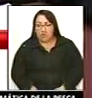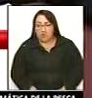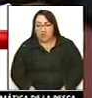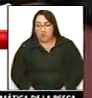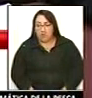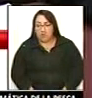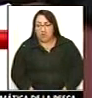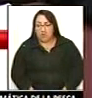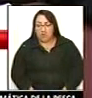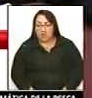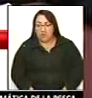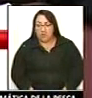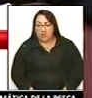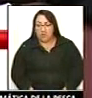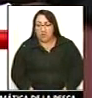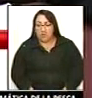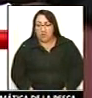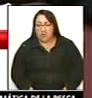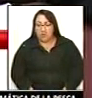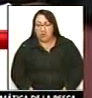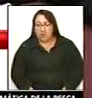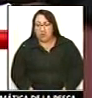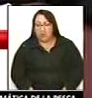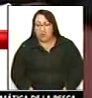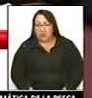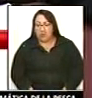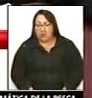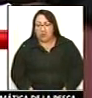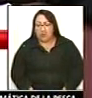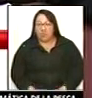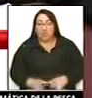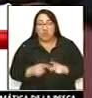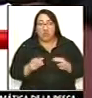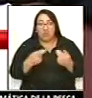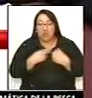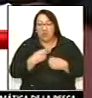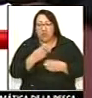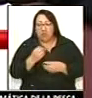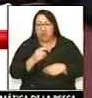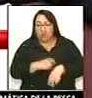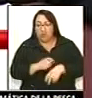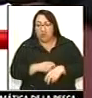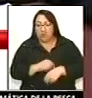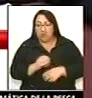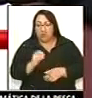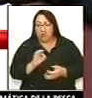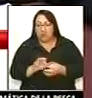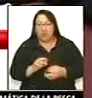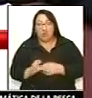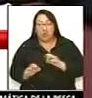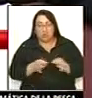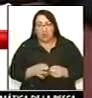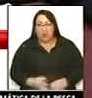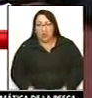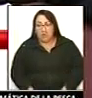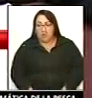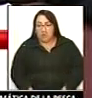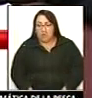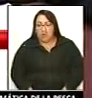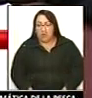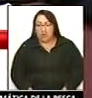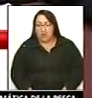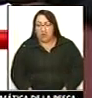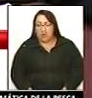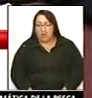propios espacios de responsabilidad, así que para no abusar de sus tiempos, seamos puntuales en lo que vamos a aportar